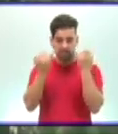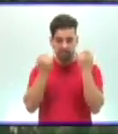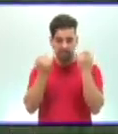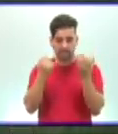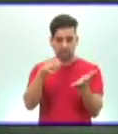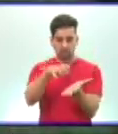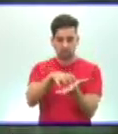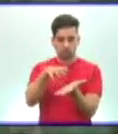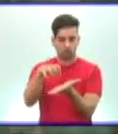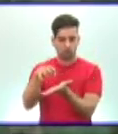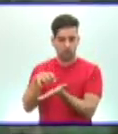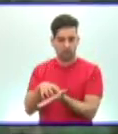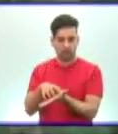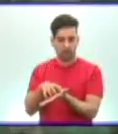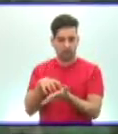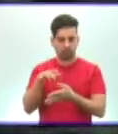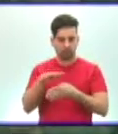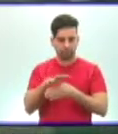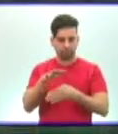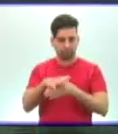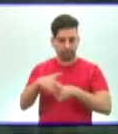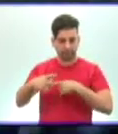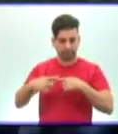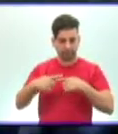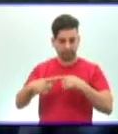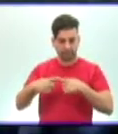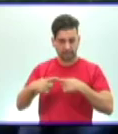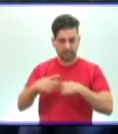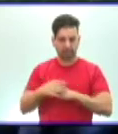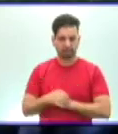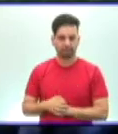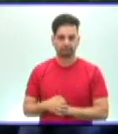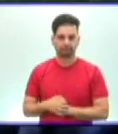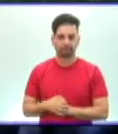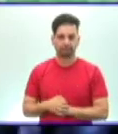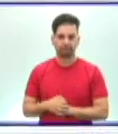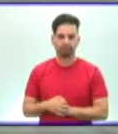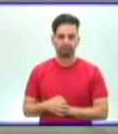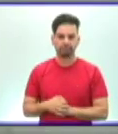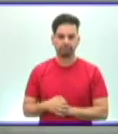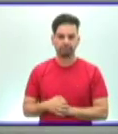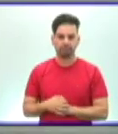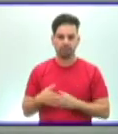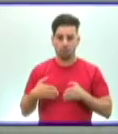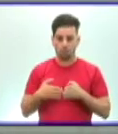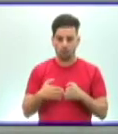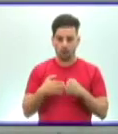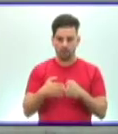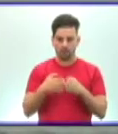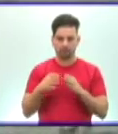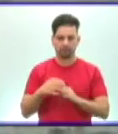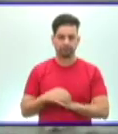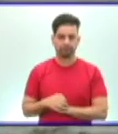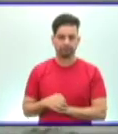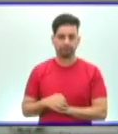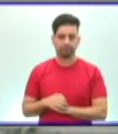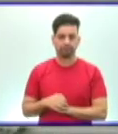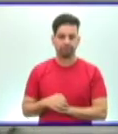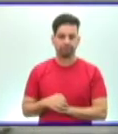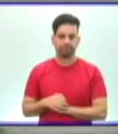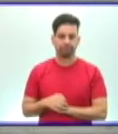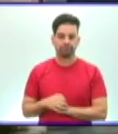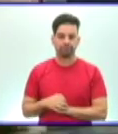ciudades costeras de Manzanillo y Niquero, bañadas por las aguas del Golfo de Guacanayabo, y de Cienfuegos, Moa